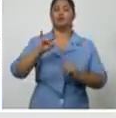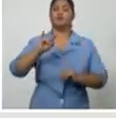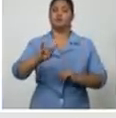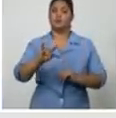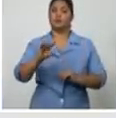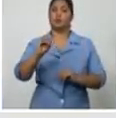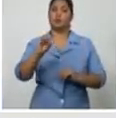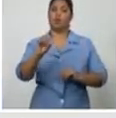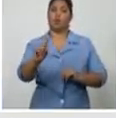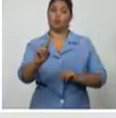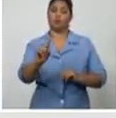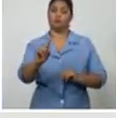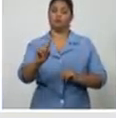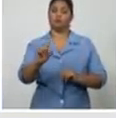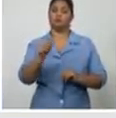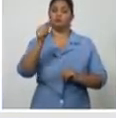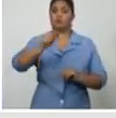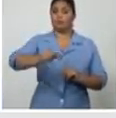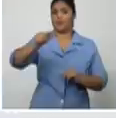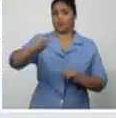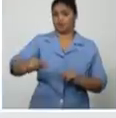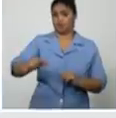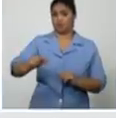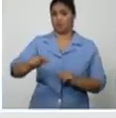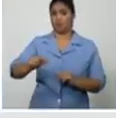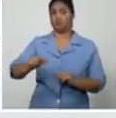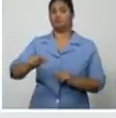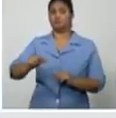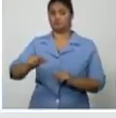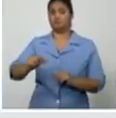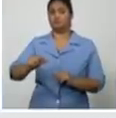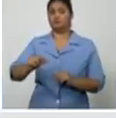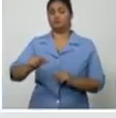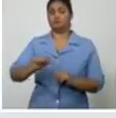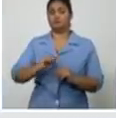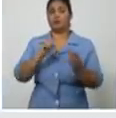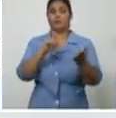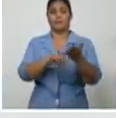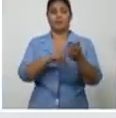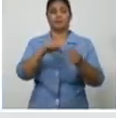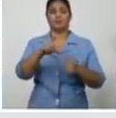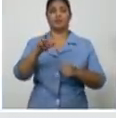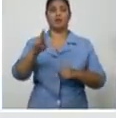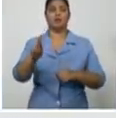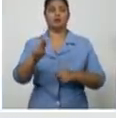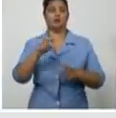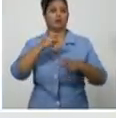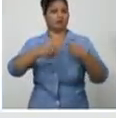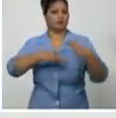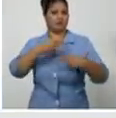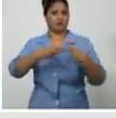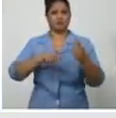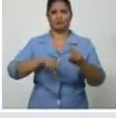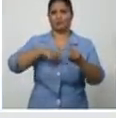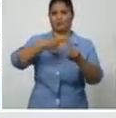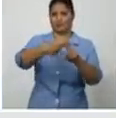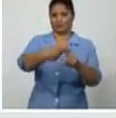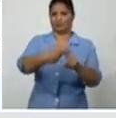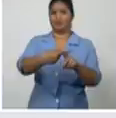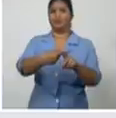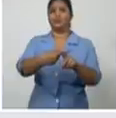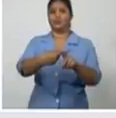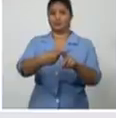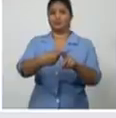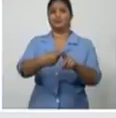3.363.901 pruebas realizadas, PCR realizados en Cuba para el diagnóstico de la COVID-19. Y ya se